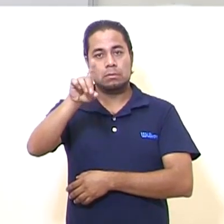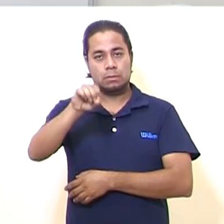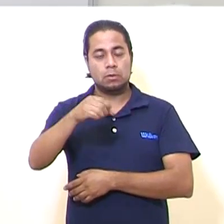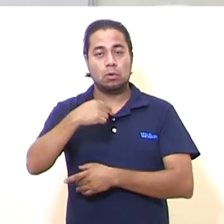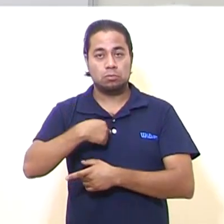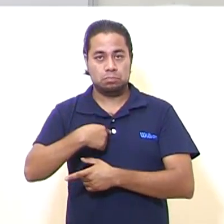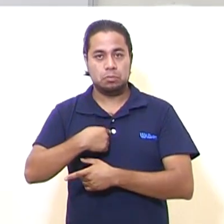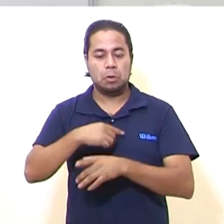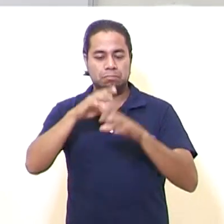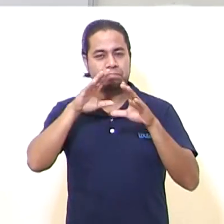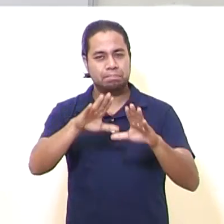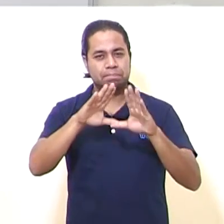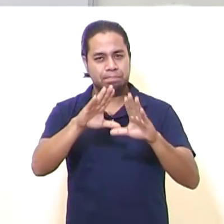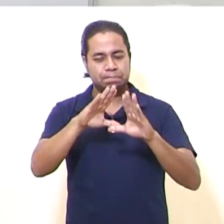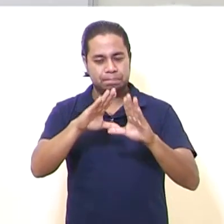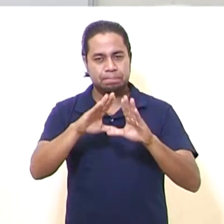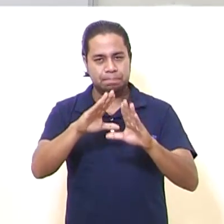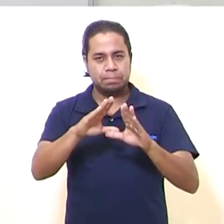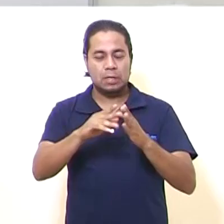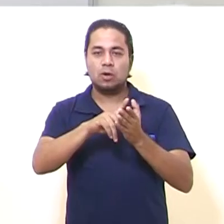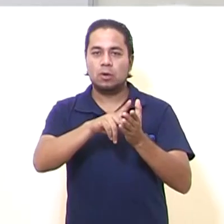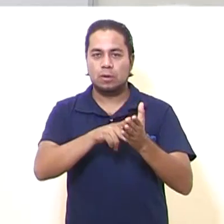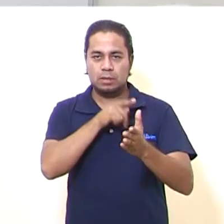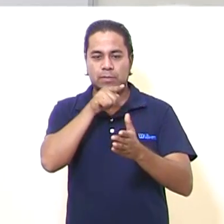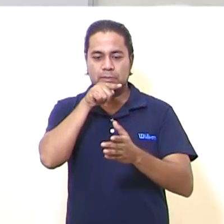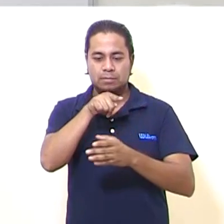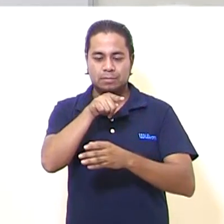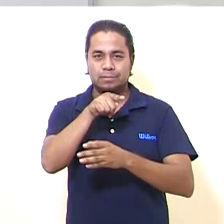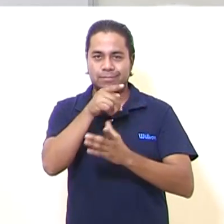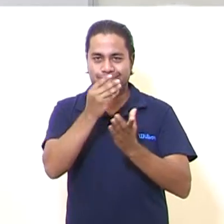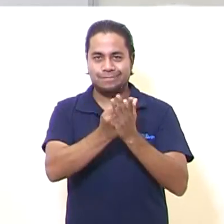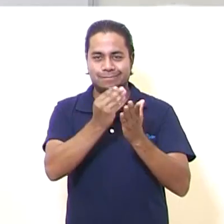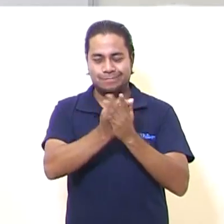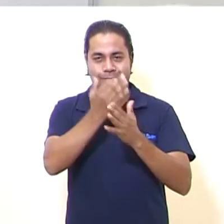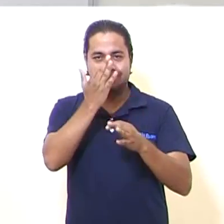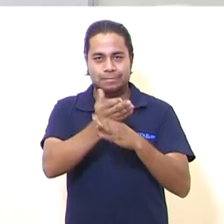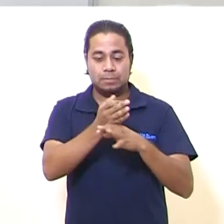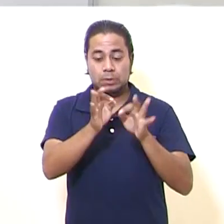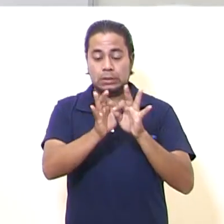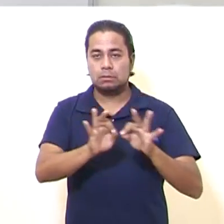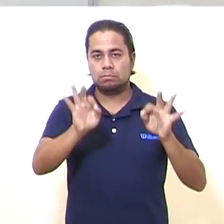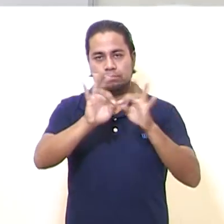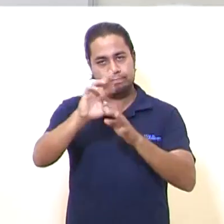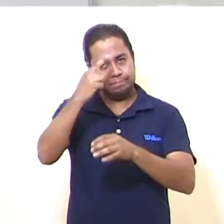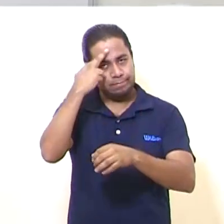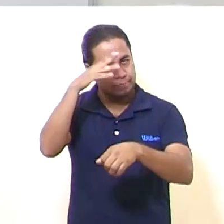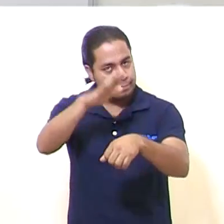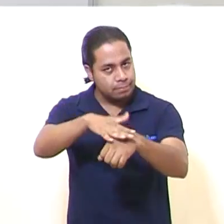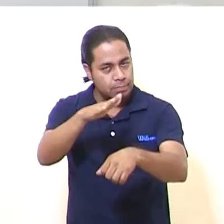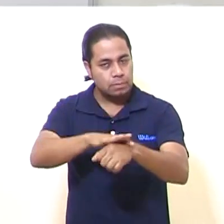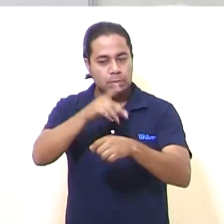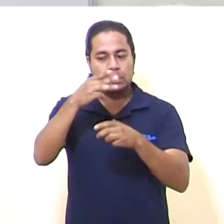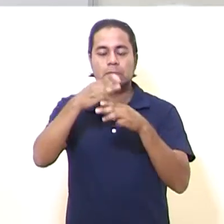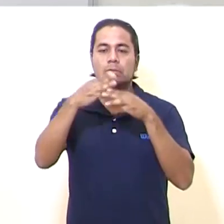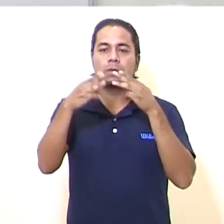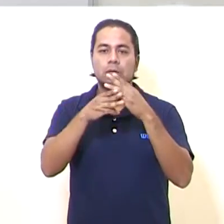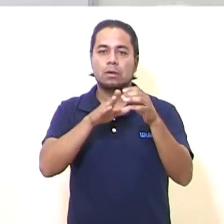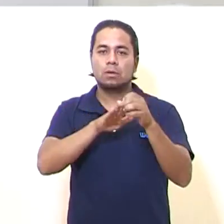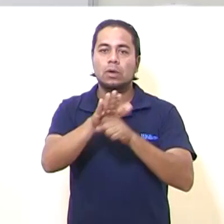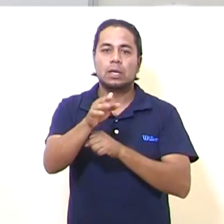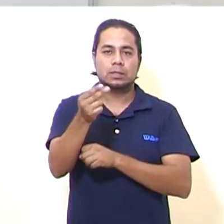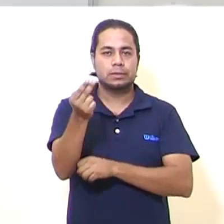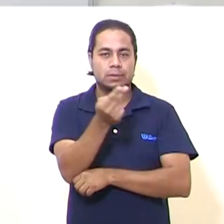yo voy a ser tu acompañante nuevamente durante toda esta sesión. Es importante recordarte los materiales que